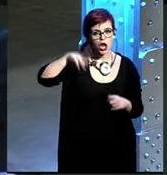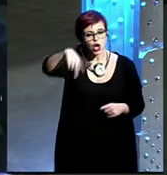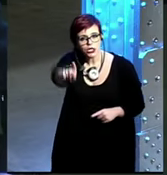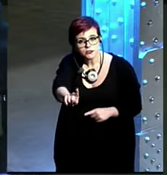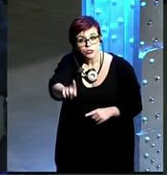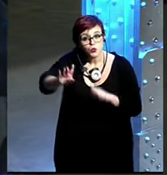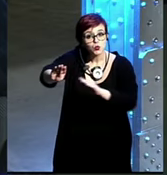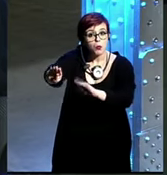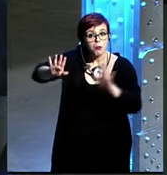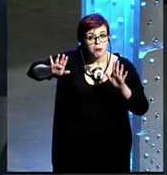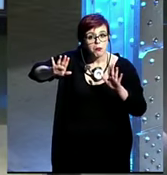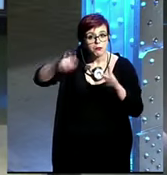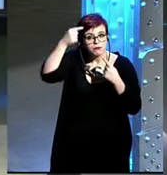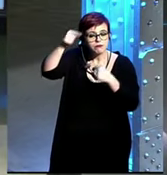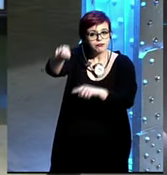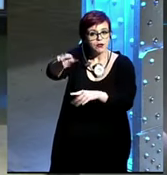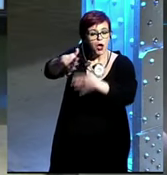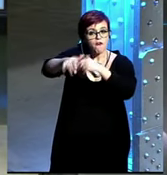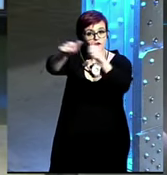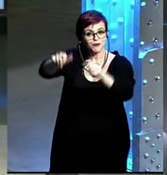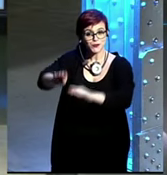es su problema, y lo tienen que hacer a su manera.